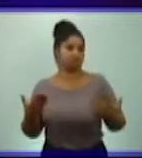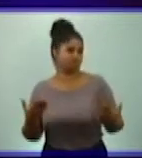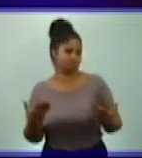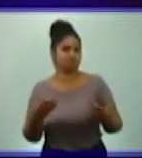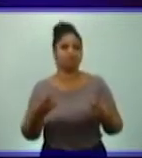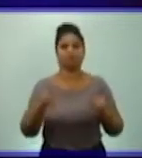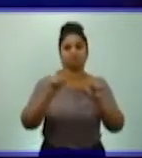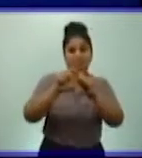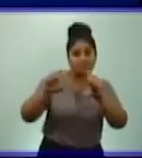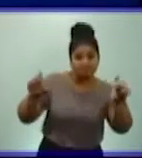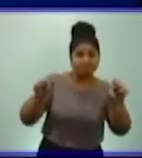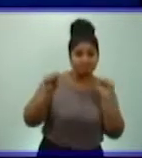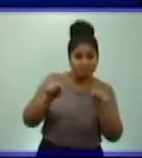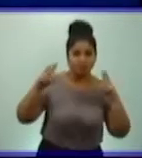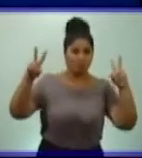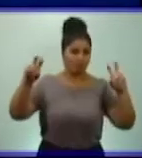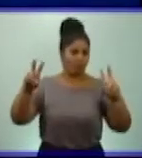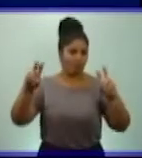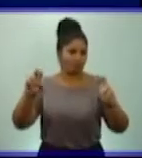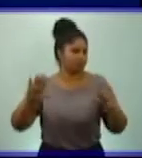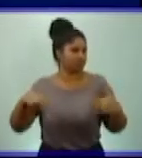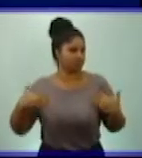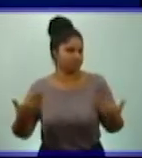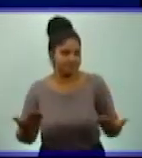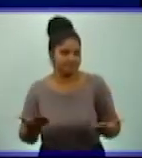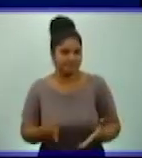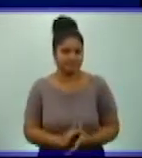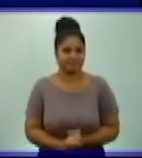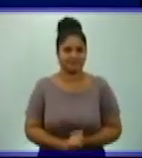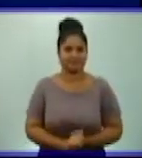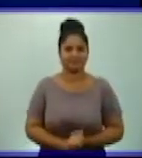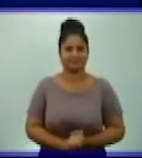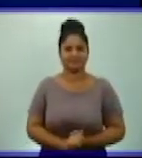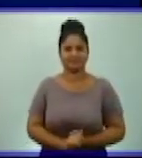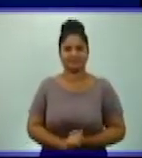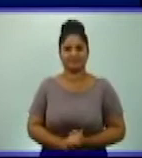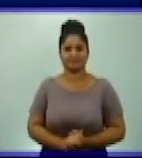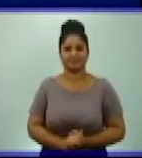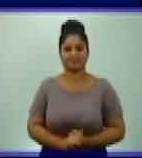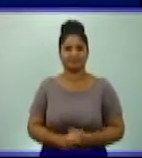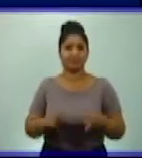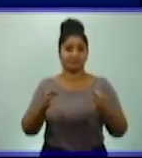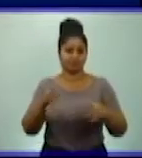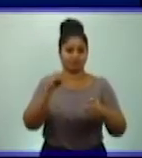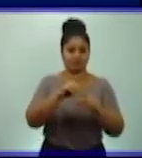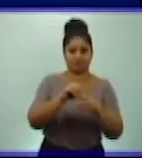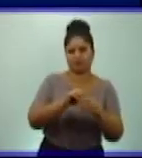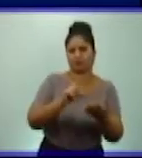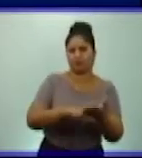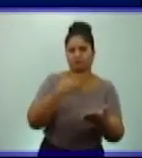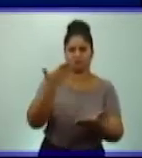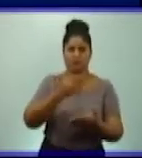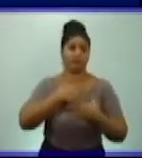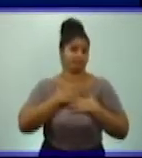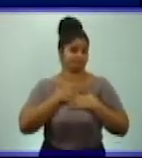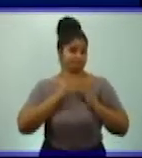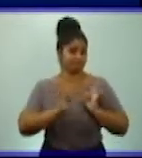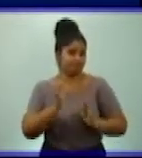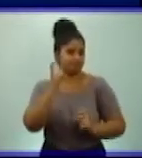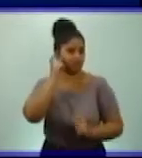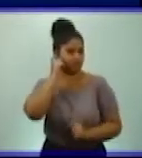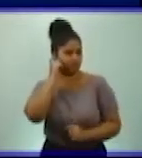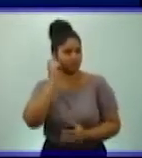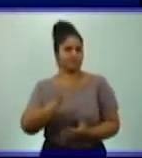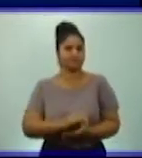en pantalla que dice, es un fragmento de un poema suyo que se llama Quéjase de su suerte, donde